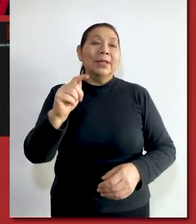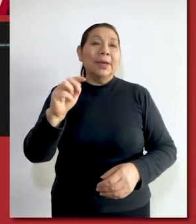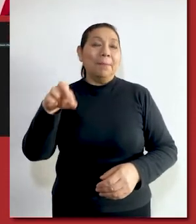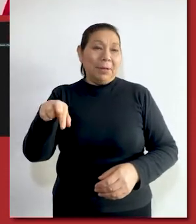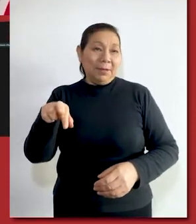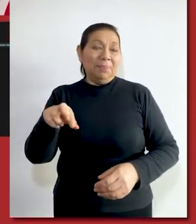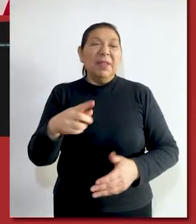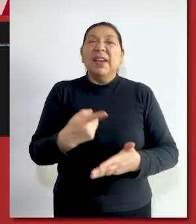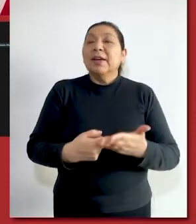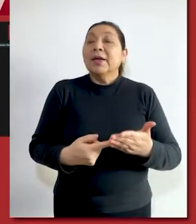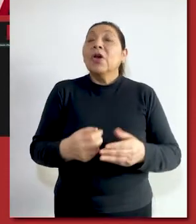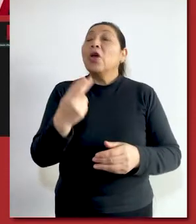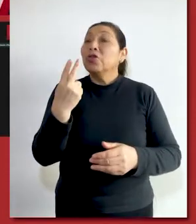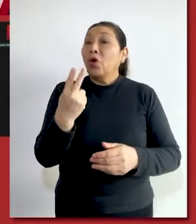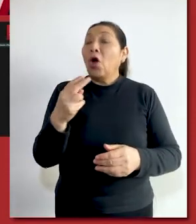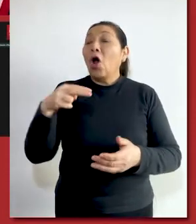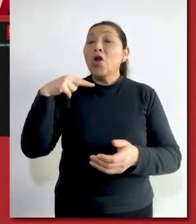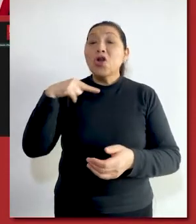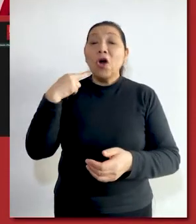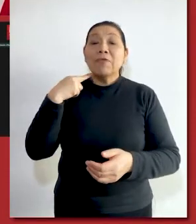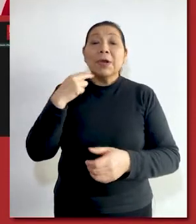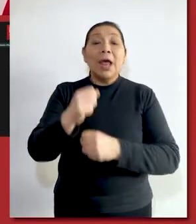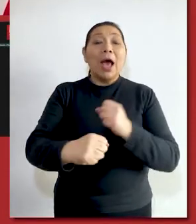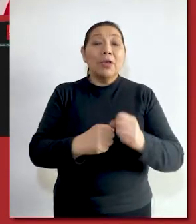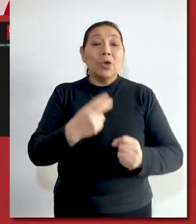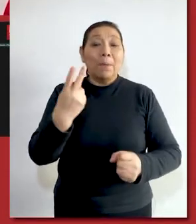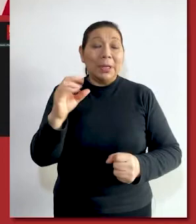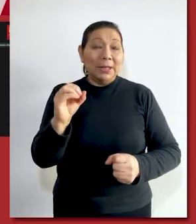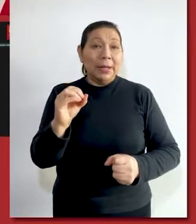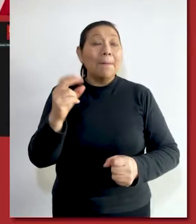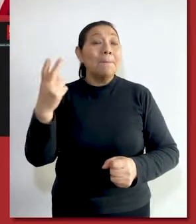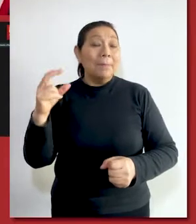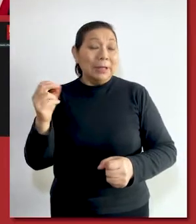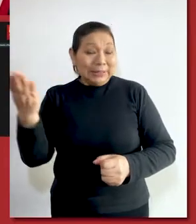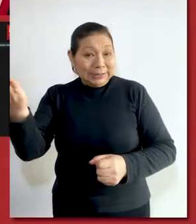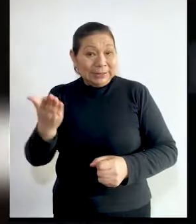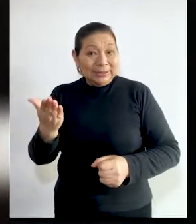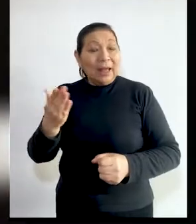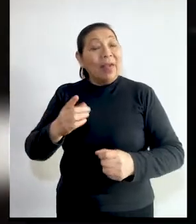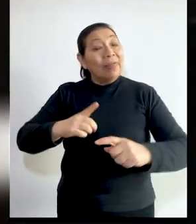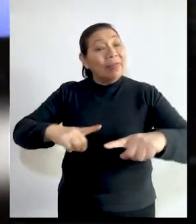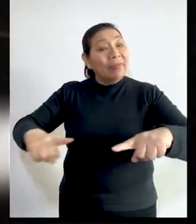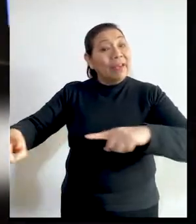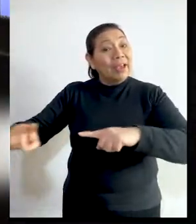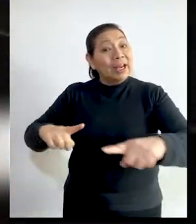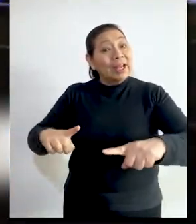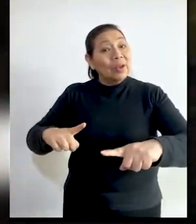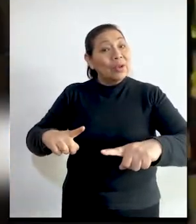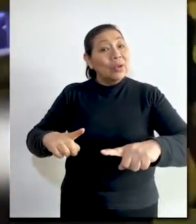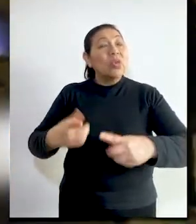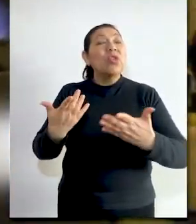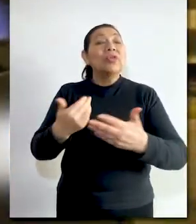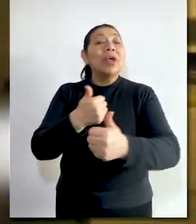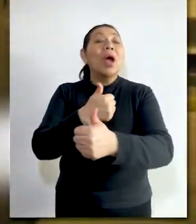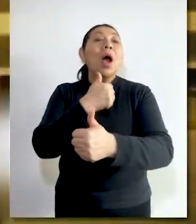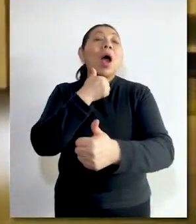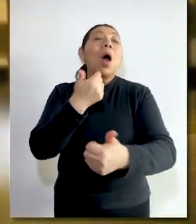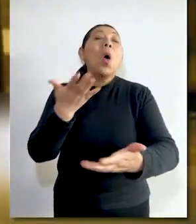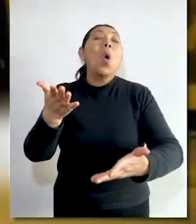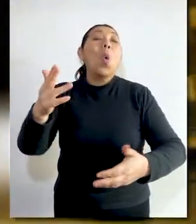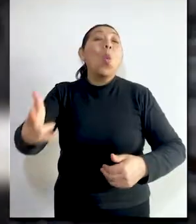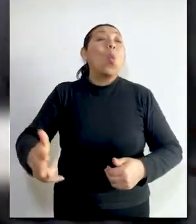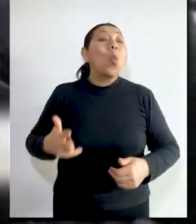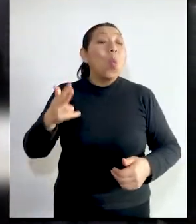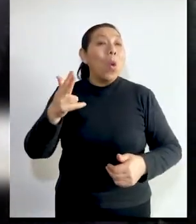442 ctp de fecha 2 de noviembre del 2020 por el que se propone a la dirección regional centro